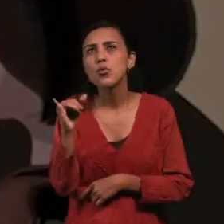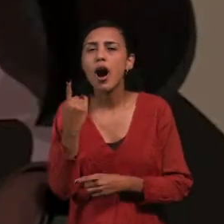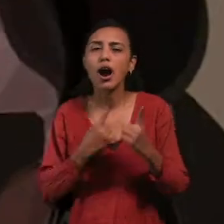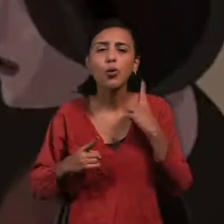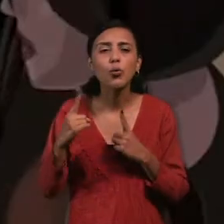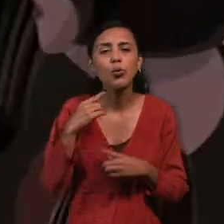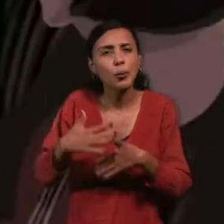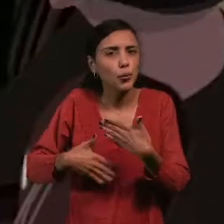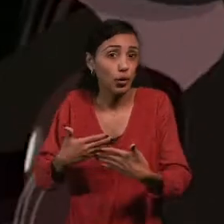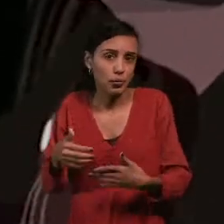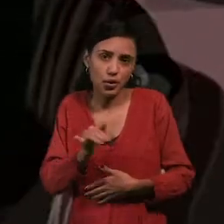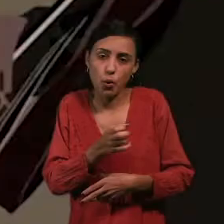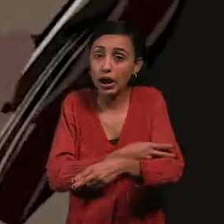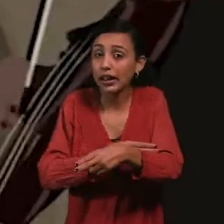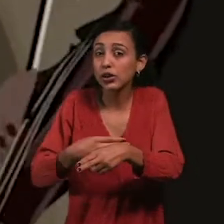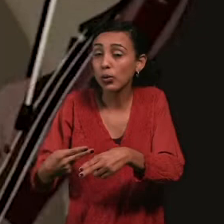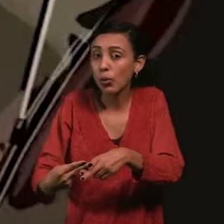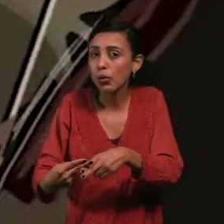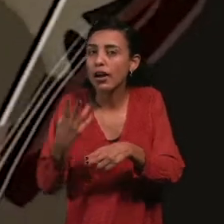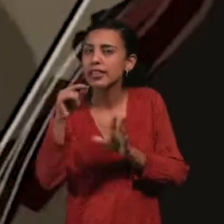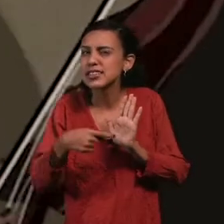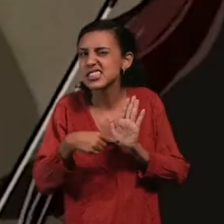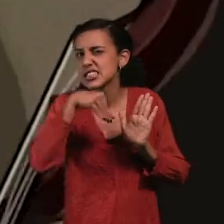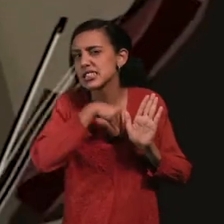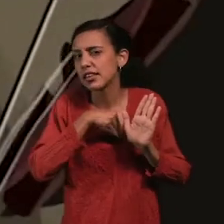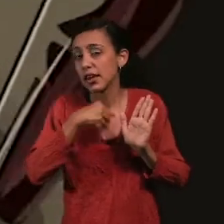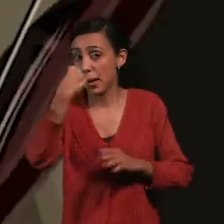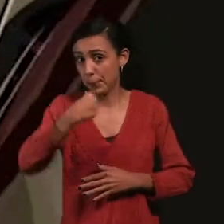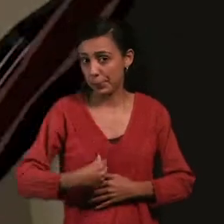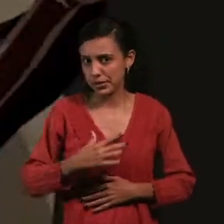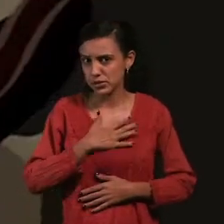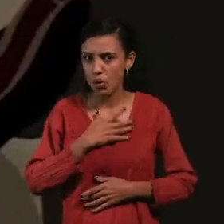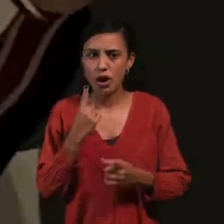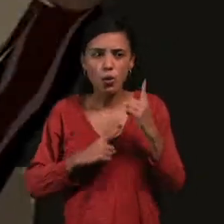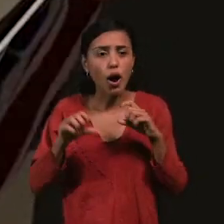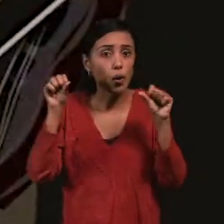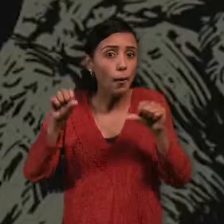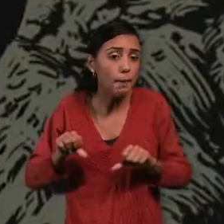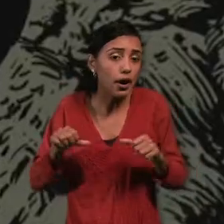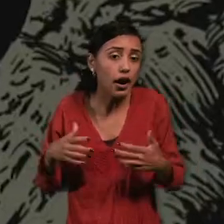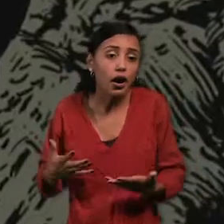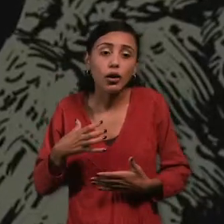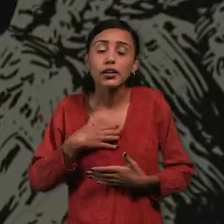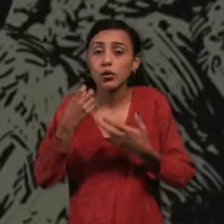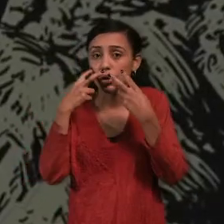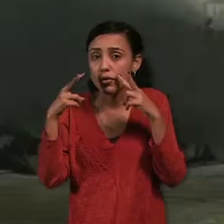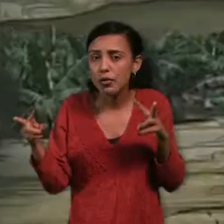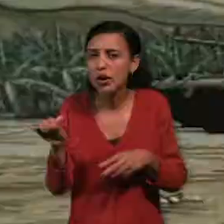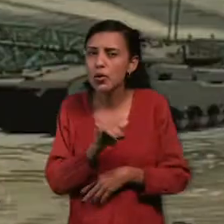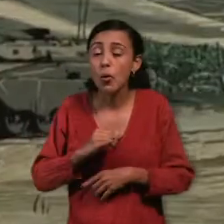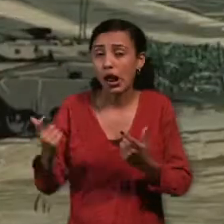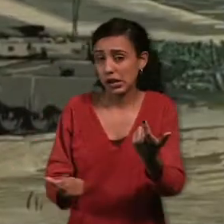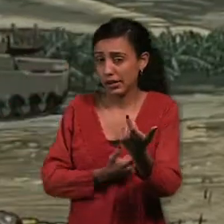padecimientos, o sea, historias que nos hablan de lo que la gente siente o de hechos traumáticos que han tenido que vivir, como los pasajes